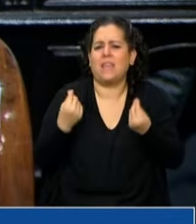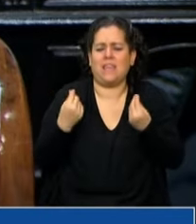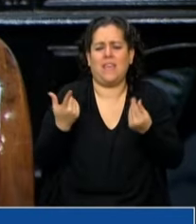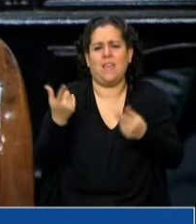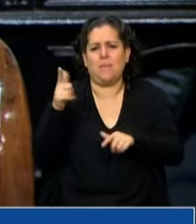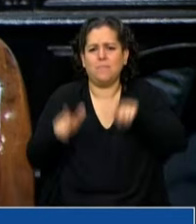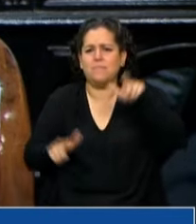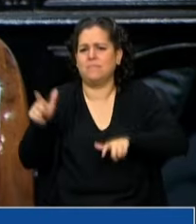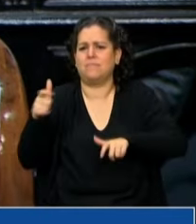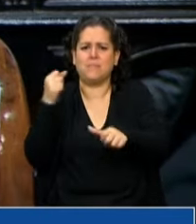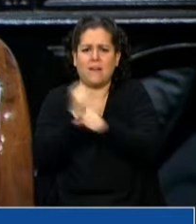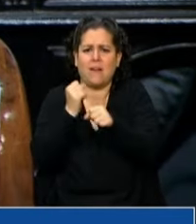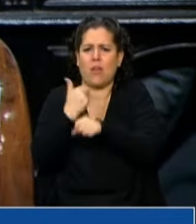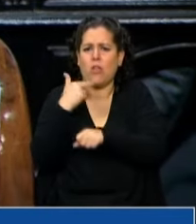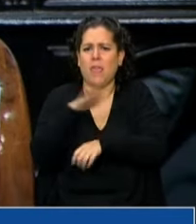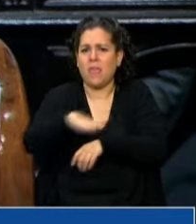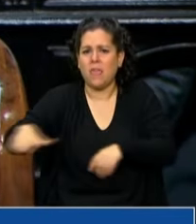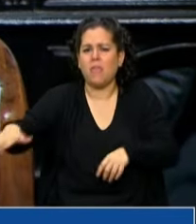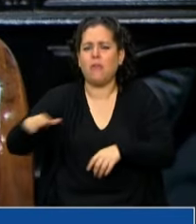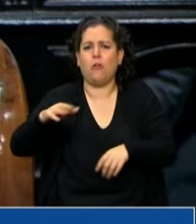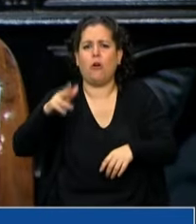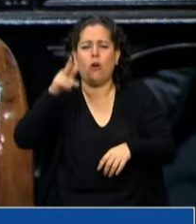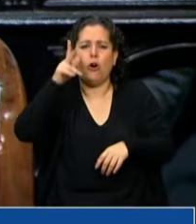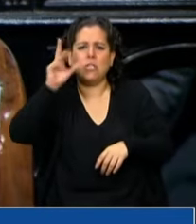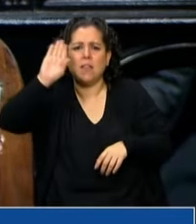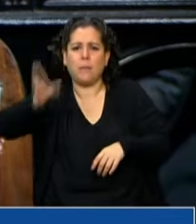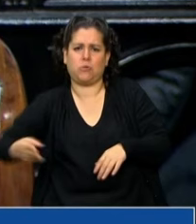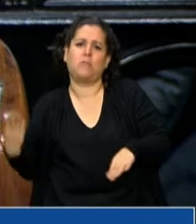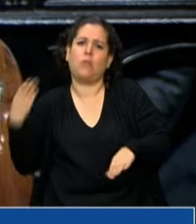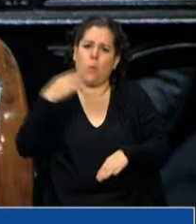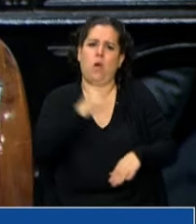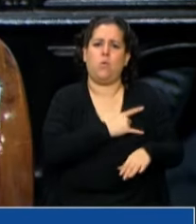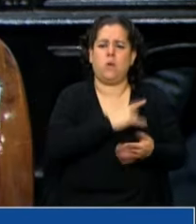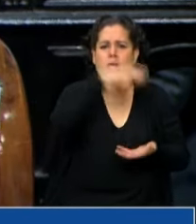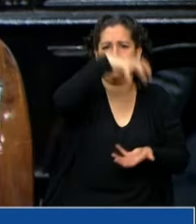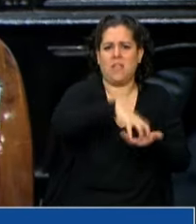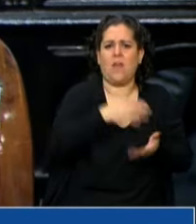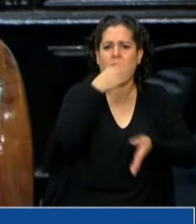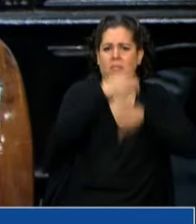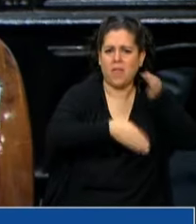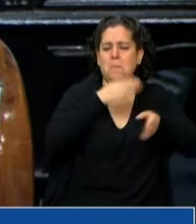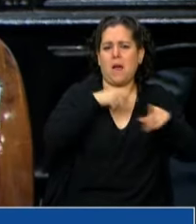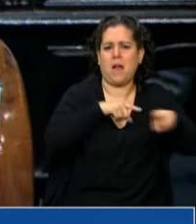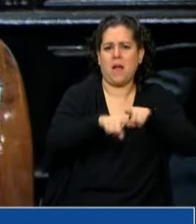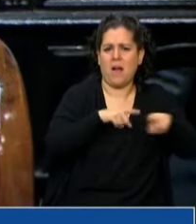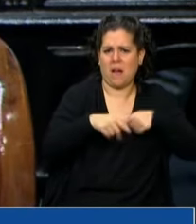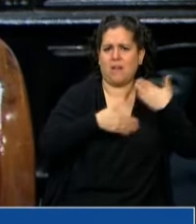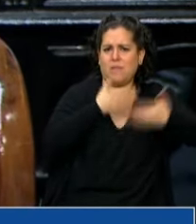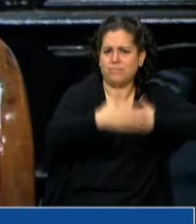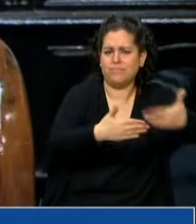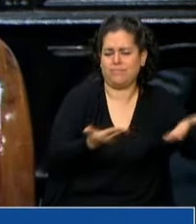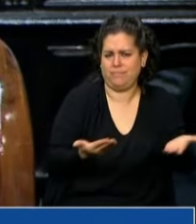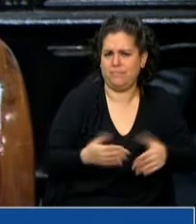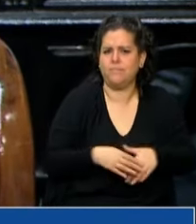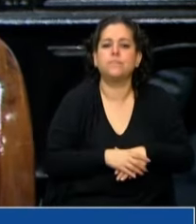trabajadoras en un 80% sean quienes habiten y demanden las carreras que están en marcha. Sin ninguna